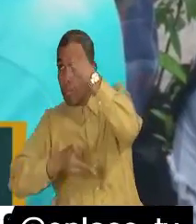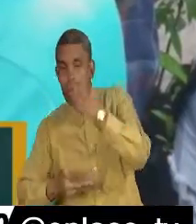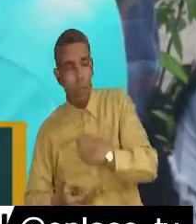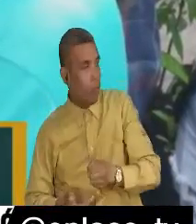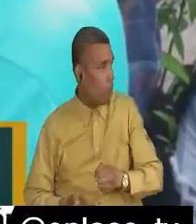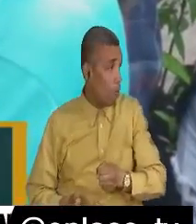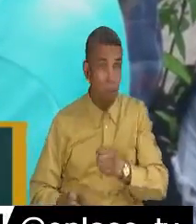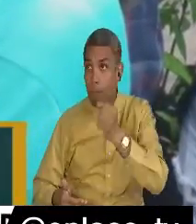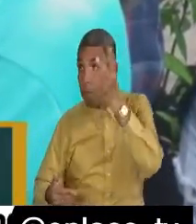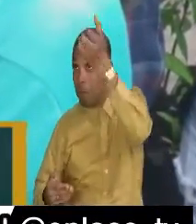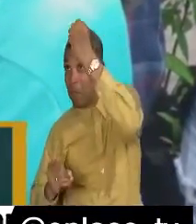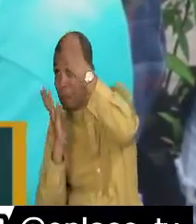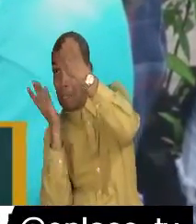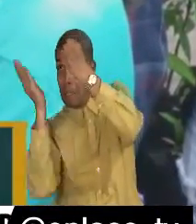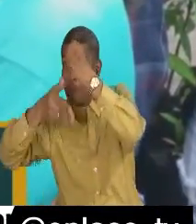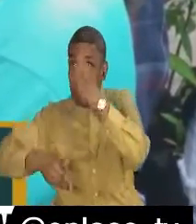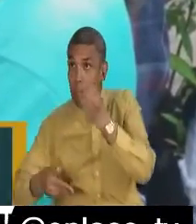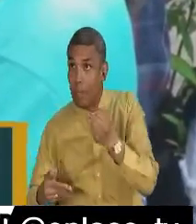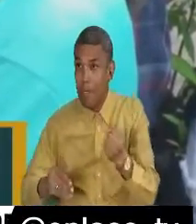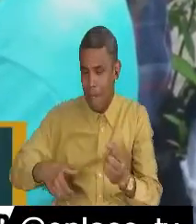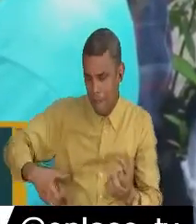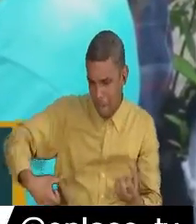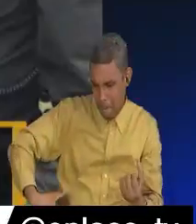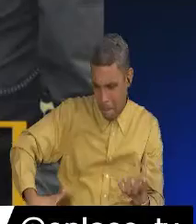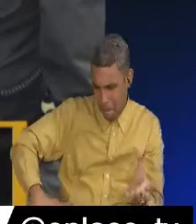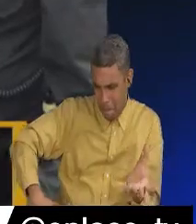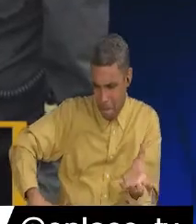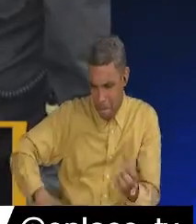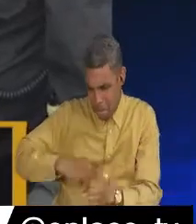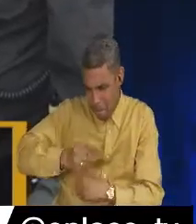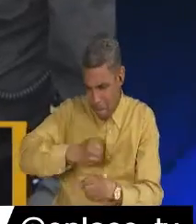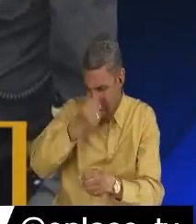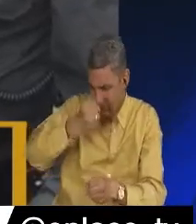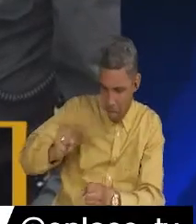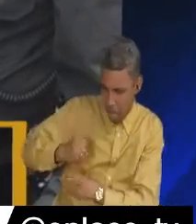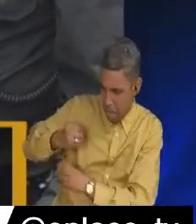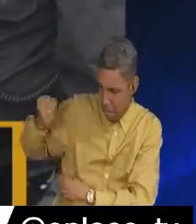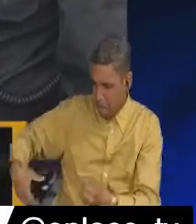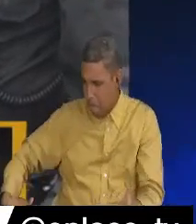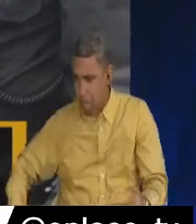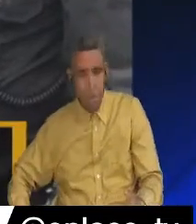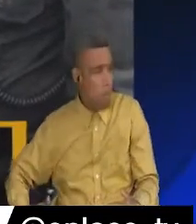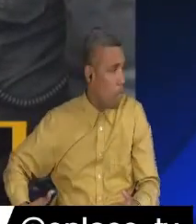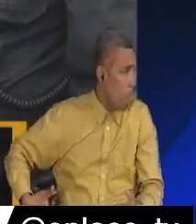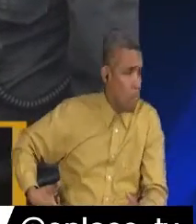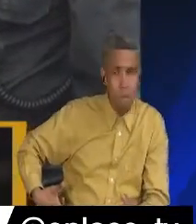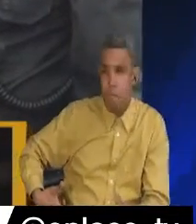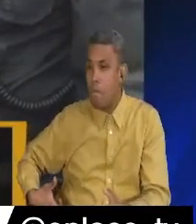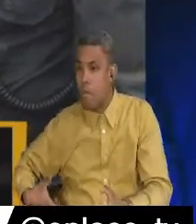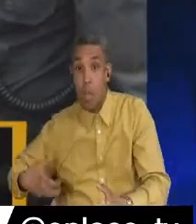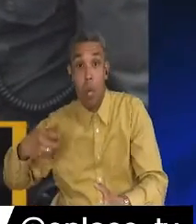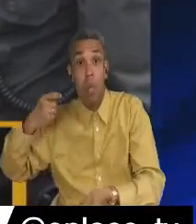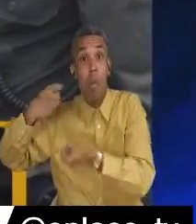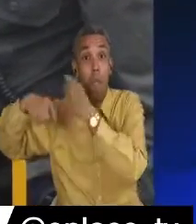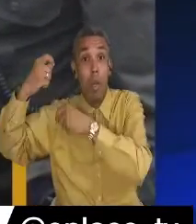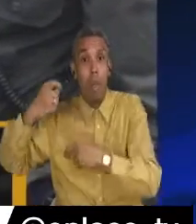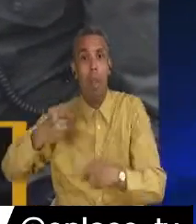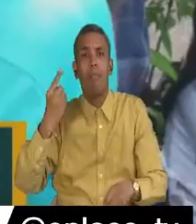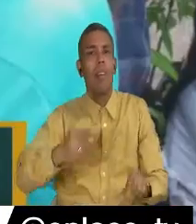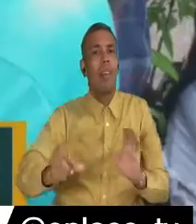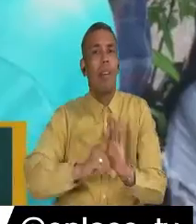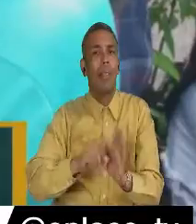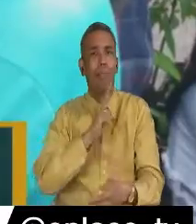La palma incautada está evaluada en 4 millones de pesos. Esta palma será puesta a disposición de la Corporación Autónoma de